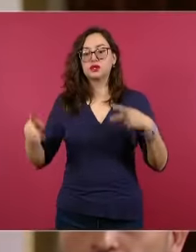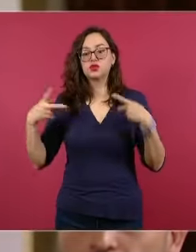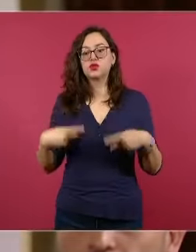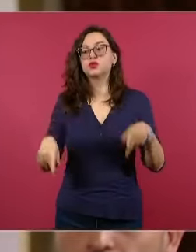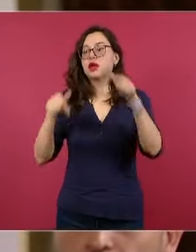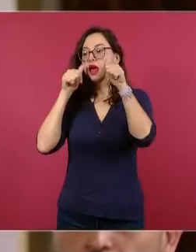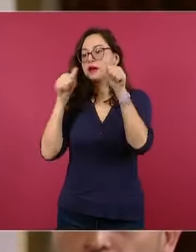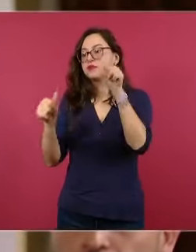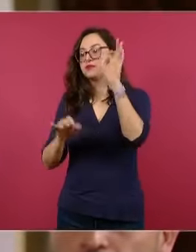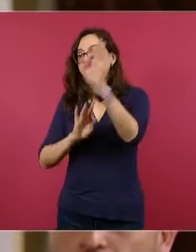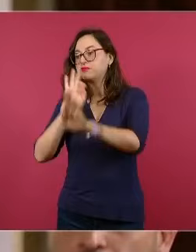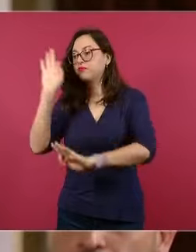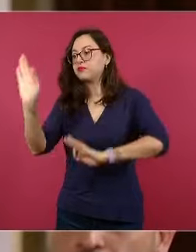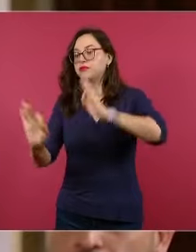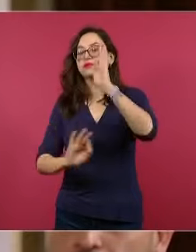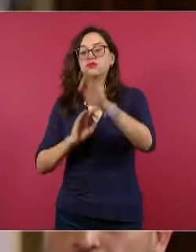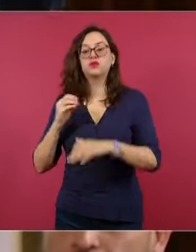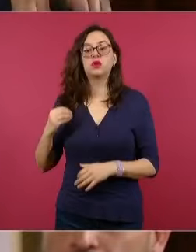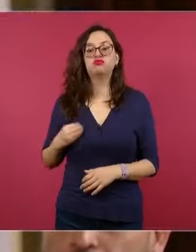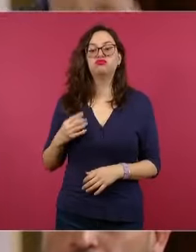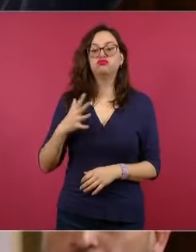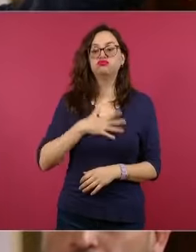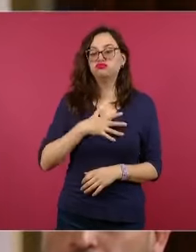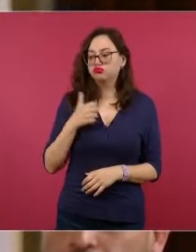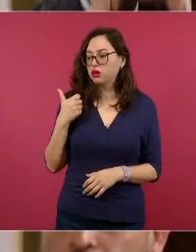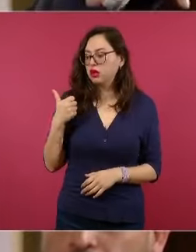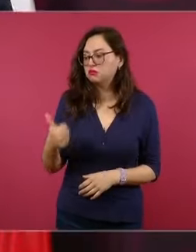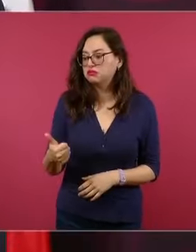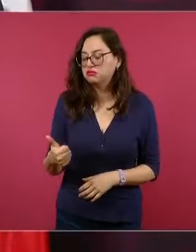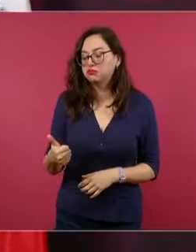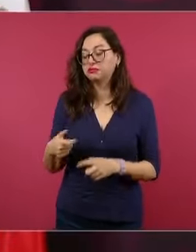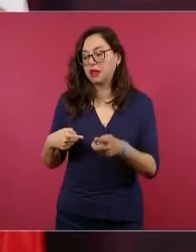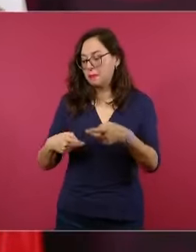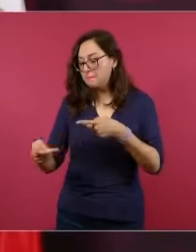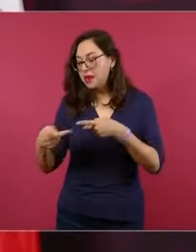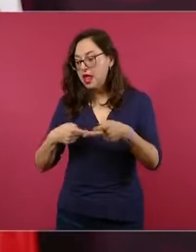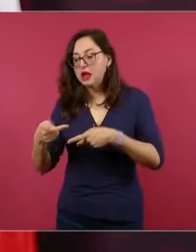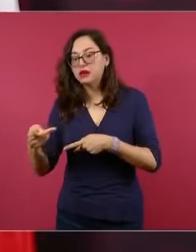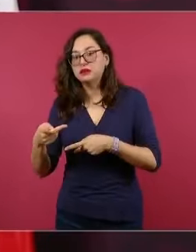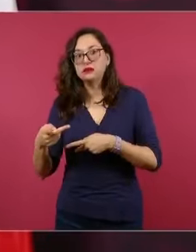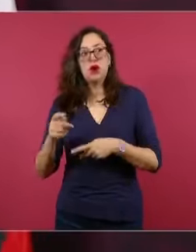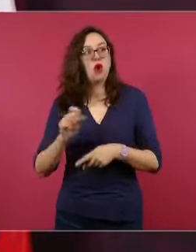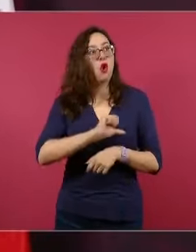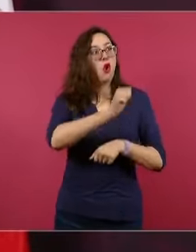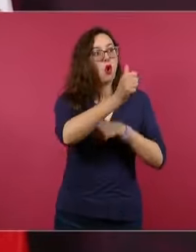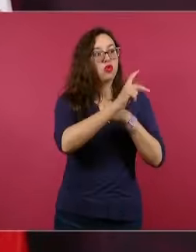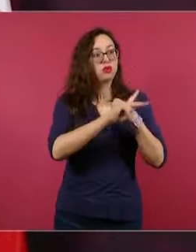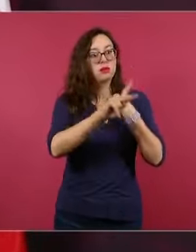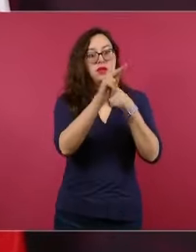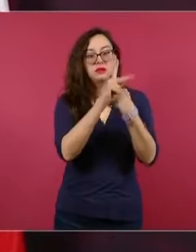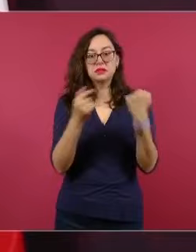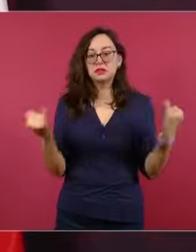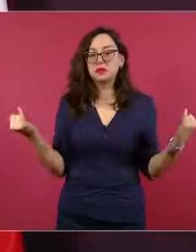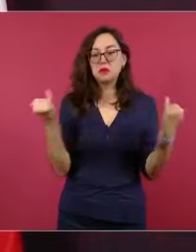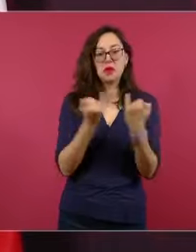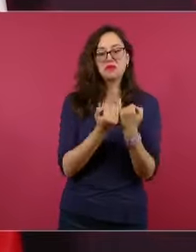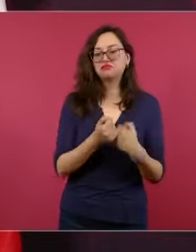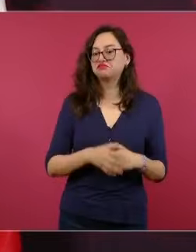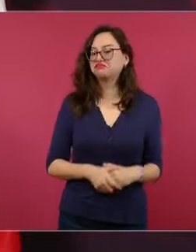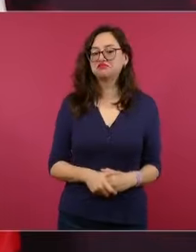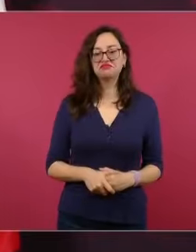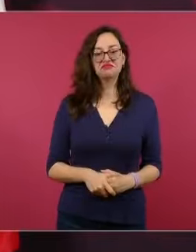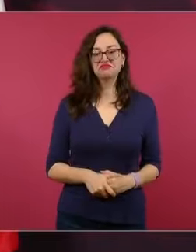de las familias como el que se está aplicando en México desde hace 6 años no hay en